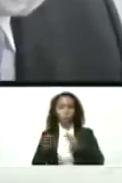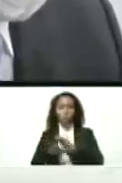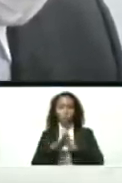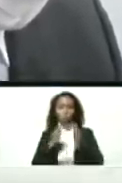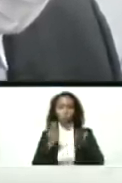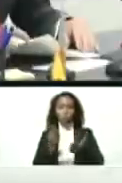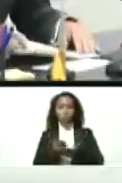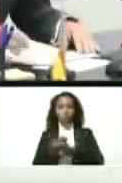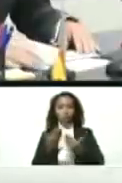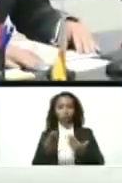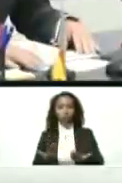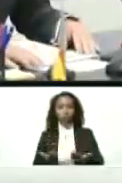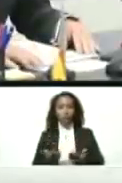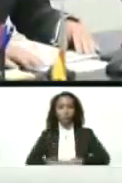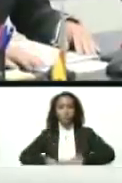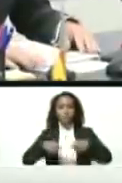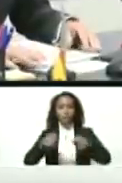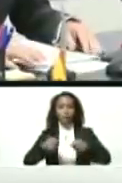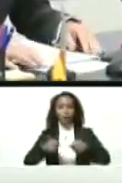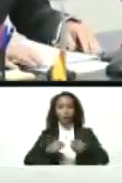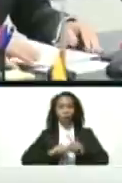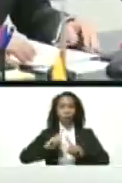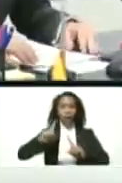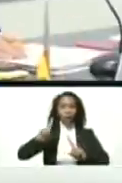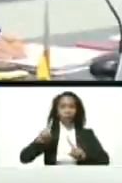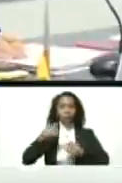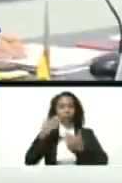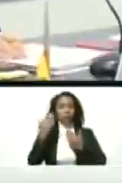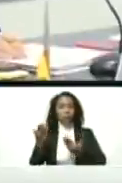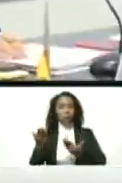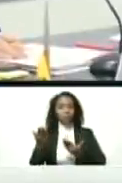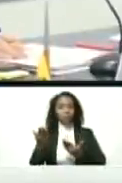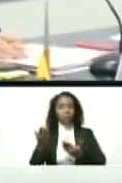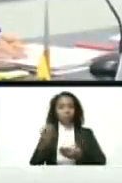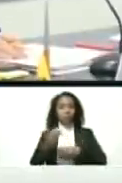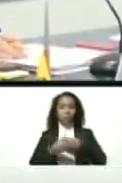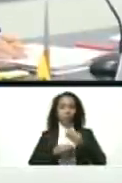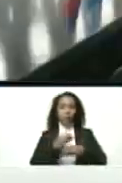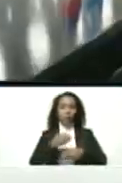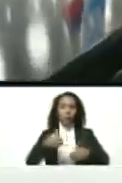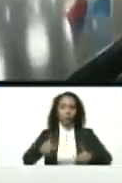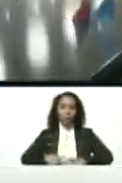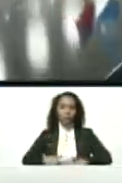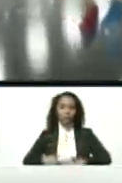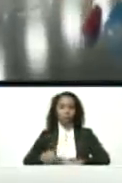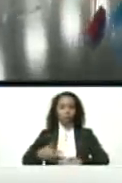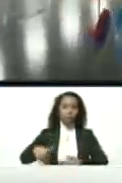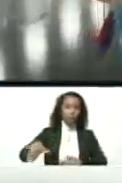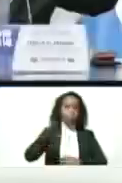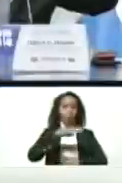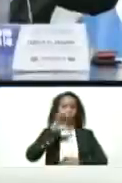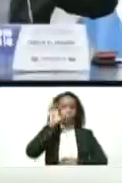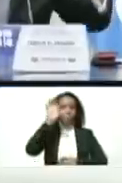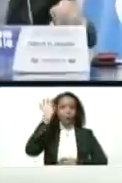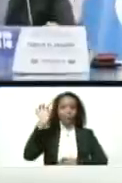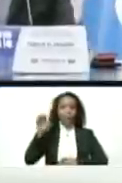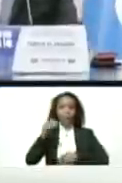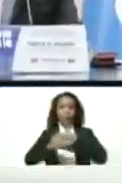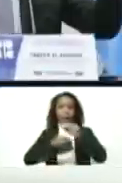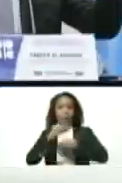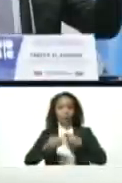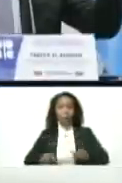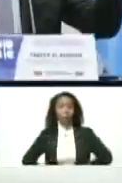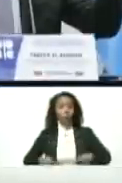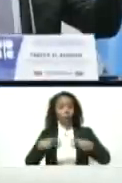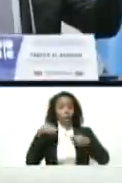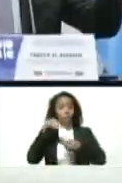es el mercado energético y es o ha sido el esfuerzo colectivo de los países que hacemos vida